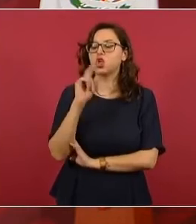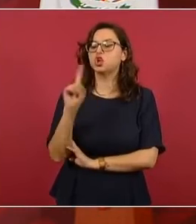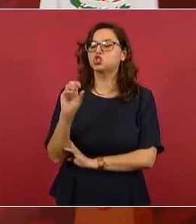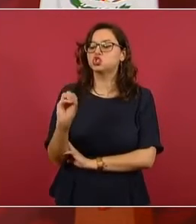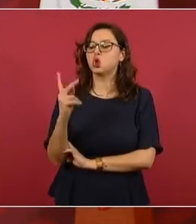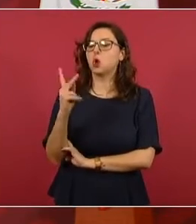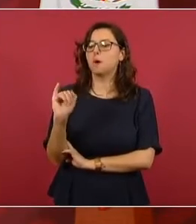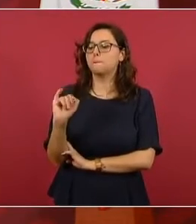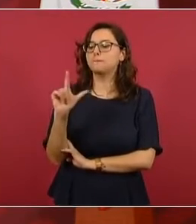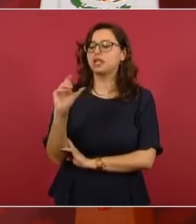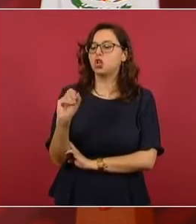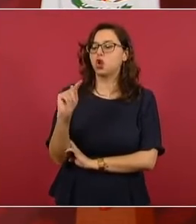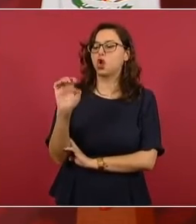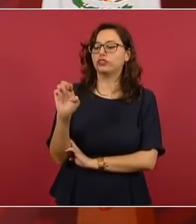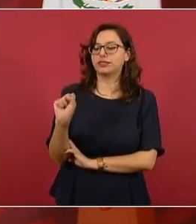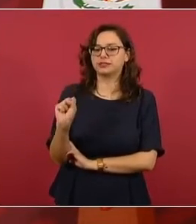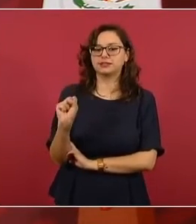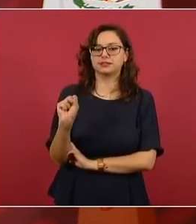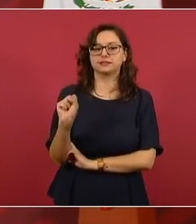¿Qué es esto?